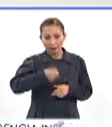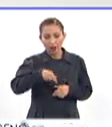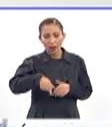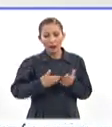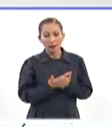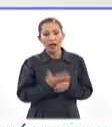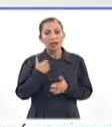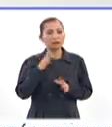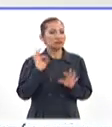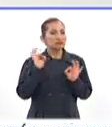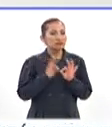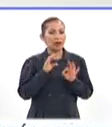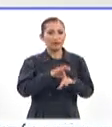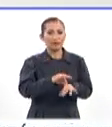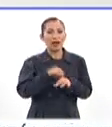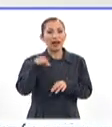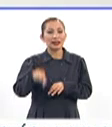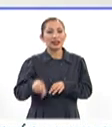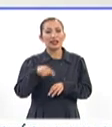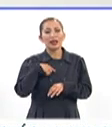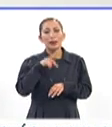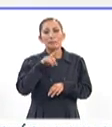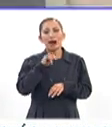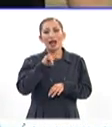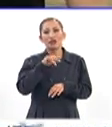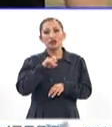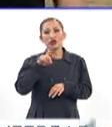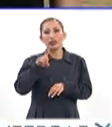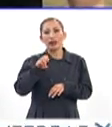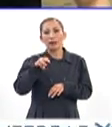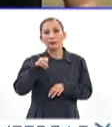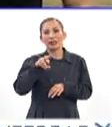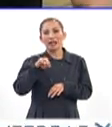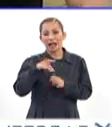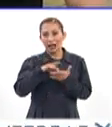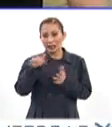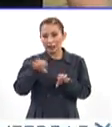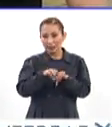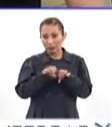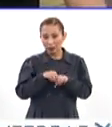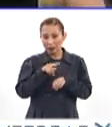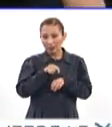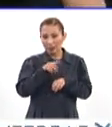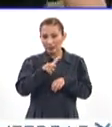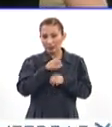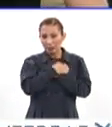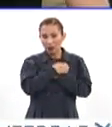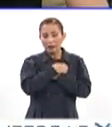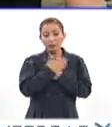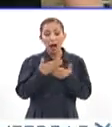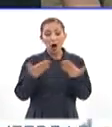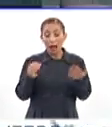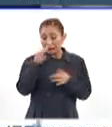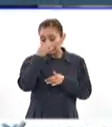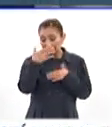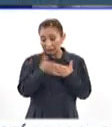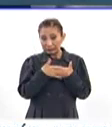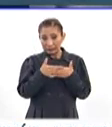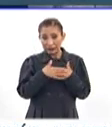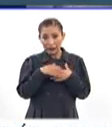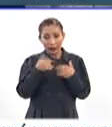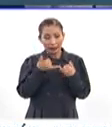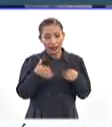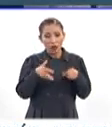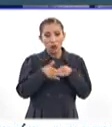esta mañana totalmente en vivo desde el Palacio de Minería, gracias al equipo de Televisión Educativa. Y bueno, estamos a unos cuantos